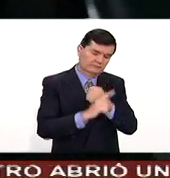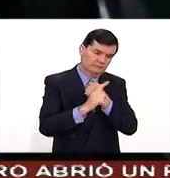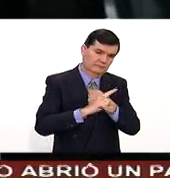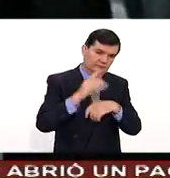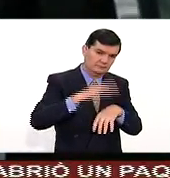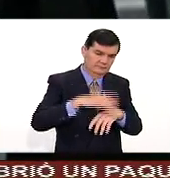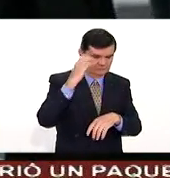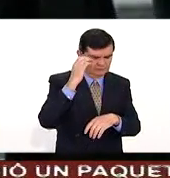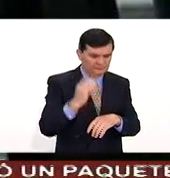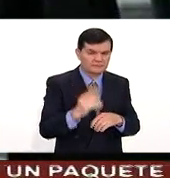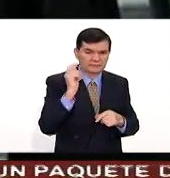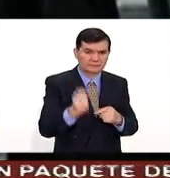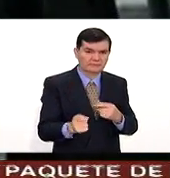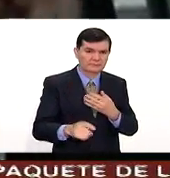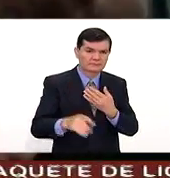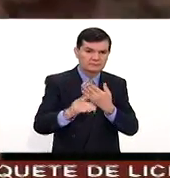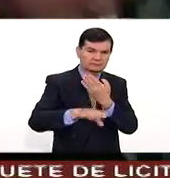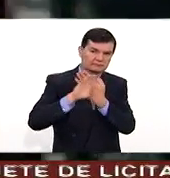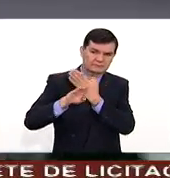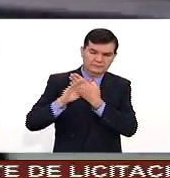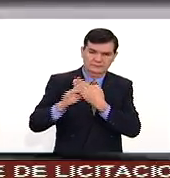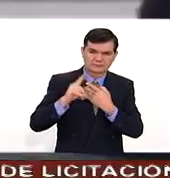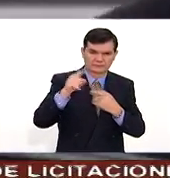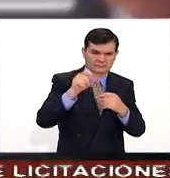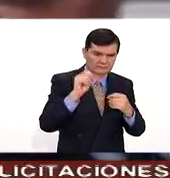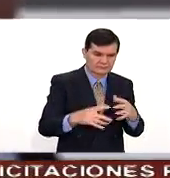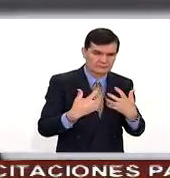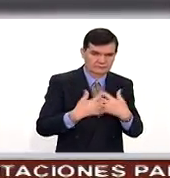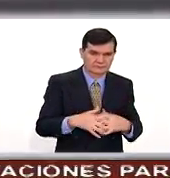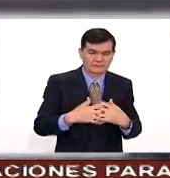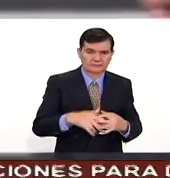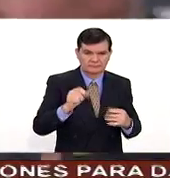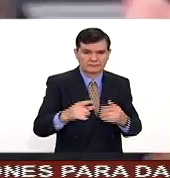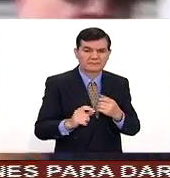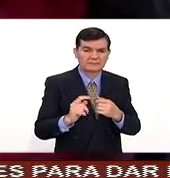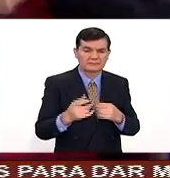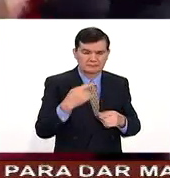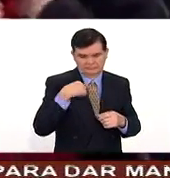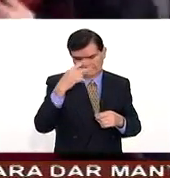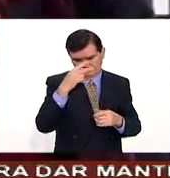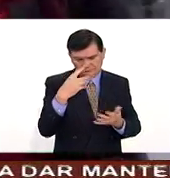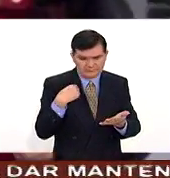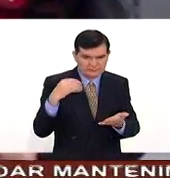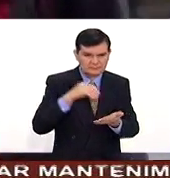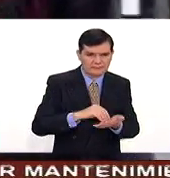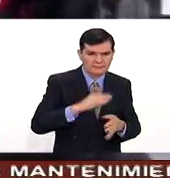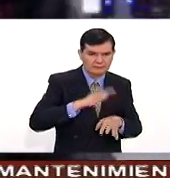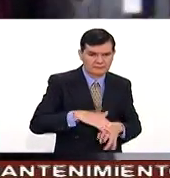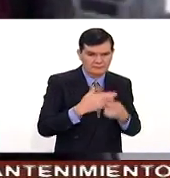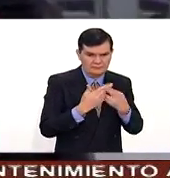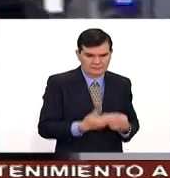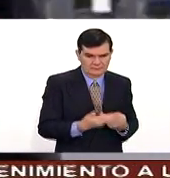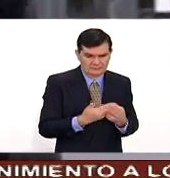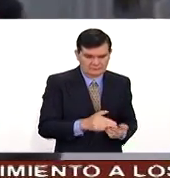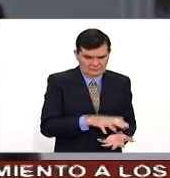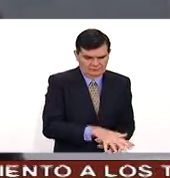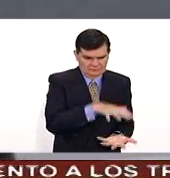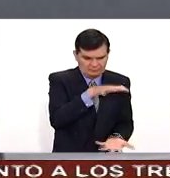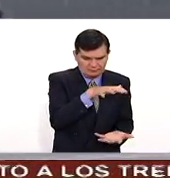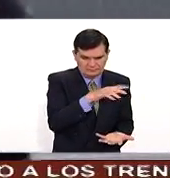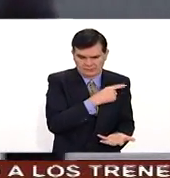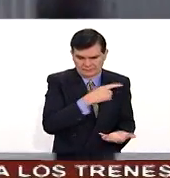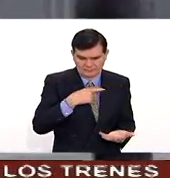en nuestro país por el lado de los mismos empresarios es que México está poniendo en la mesa más de lo que debiera